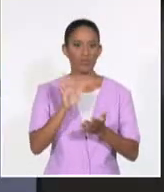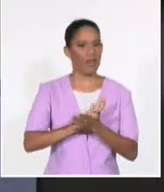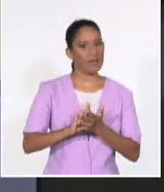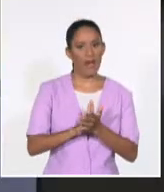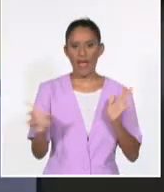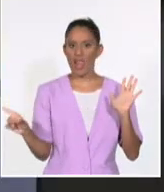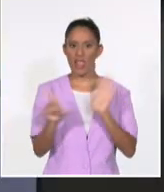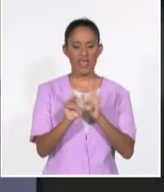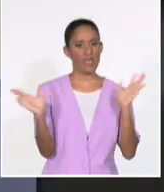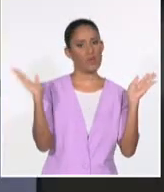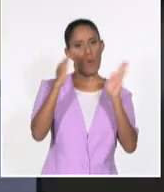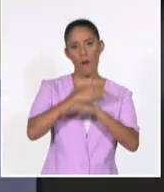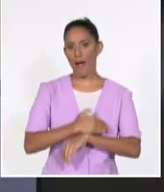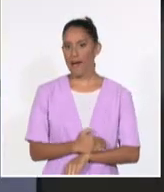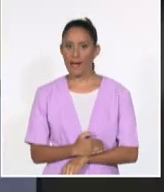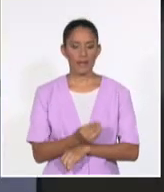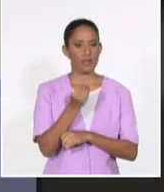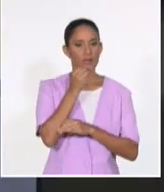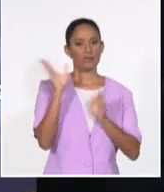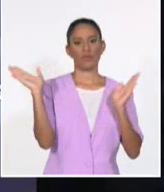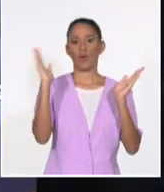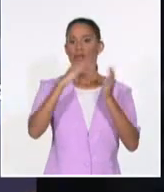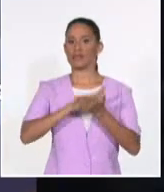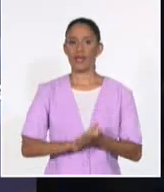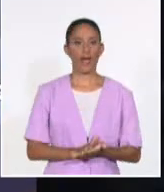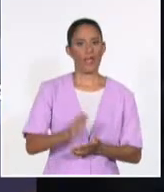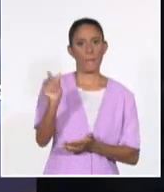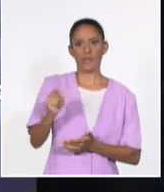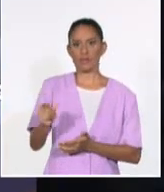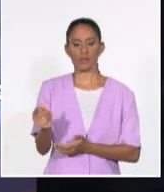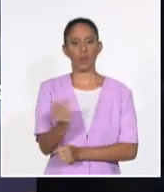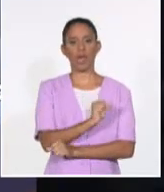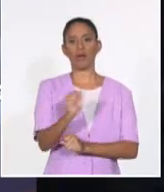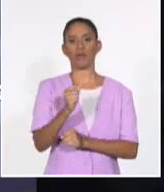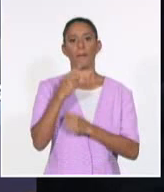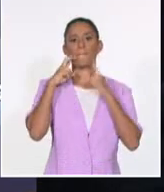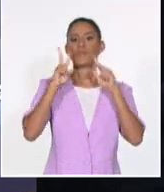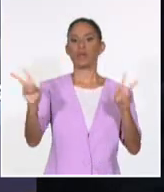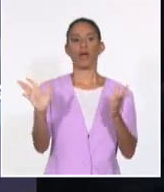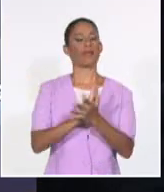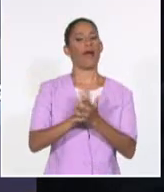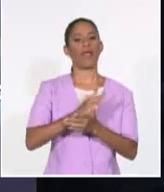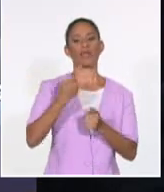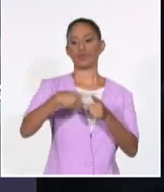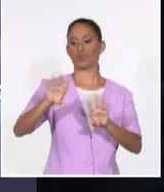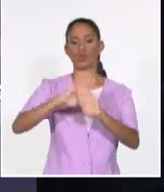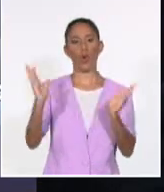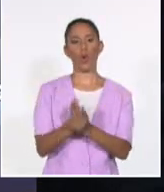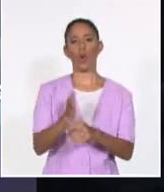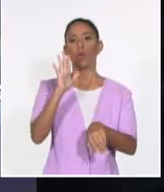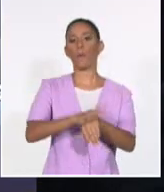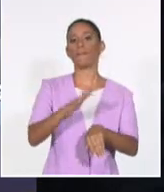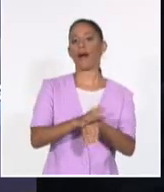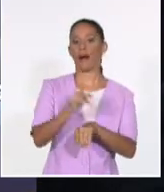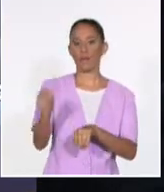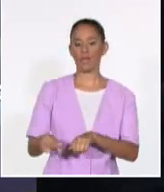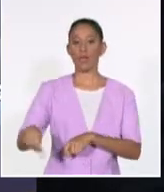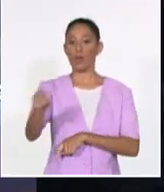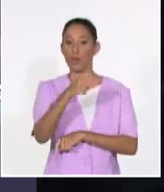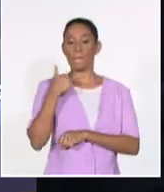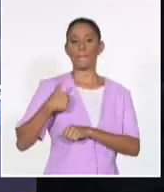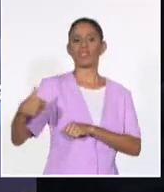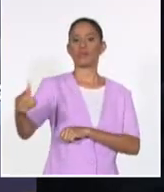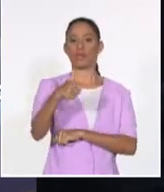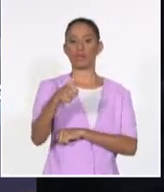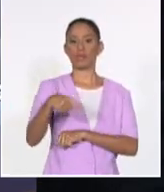de guerra sobre esto, que no hay ni un civil a salvo en Gaza, que todos son culpables. Señora presidenta, usted se ha reunido con él a darle su